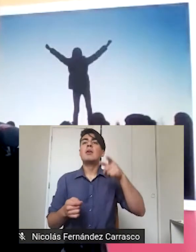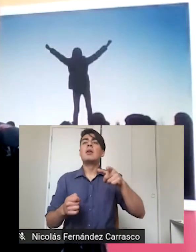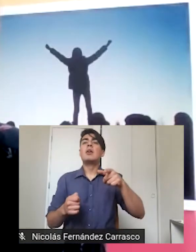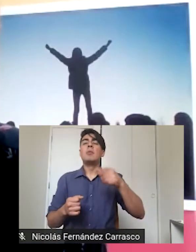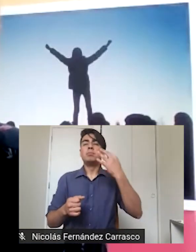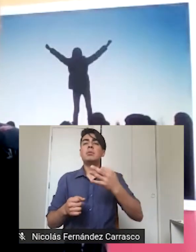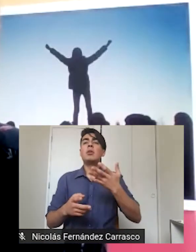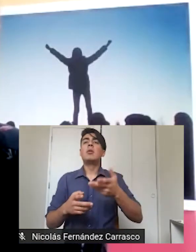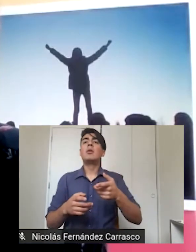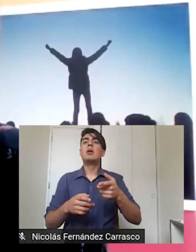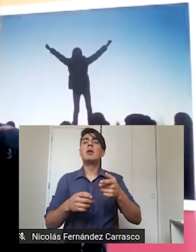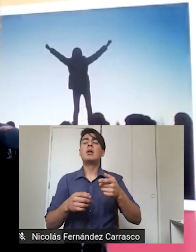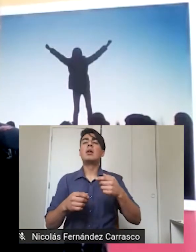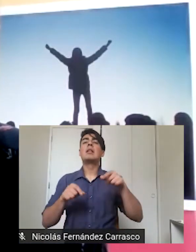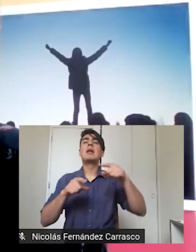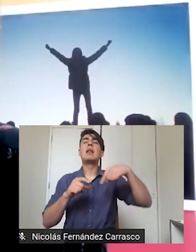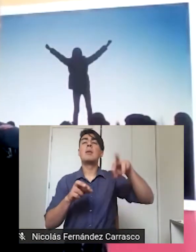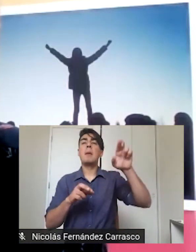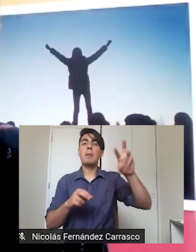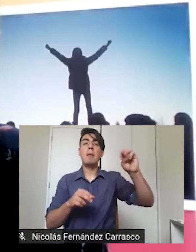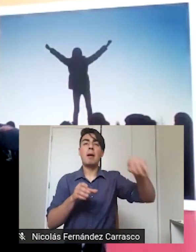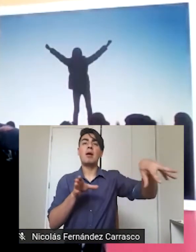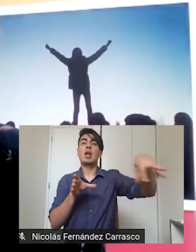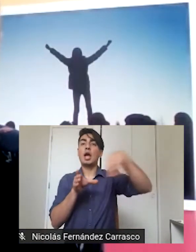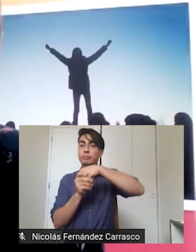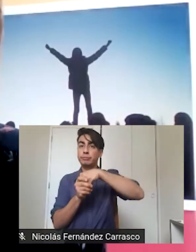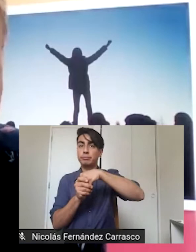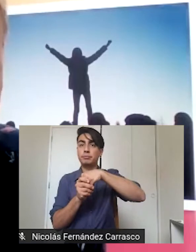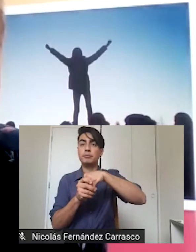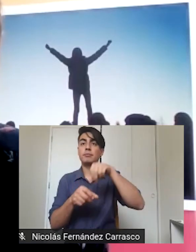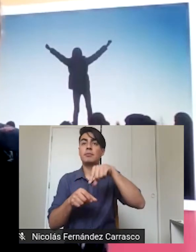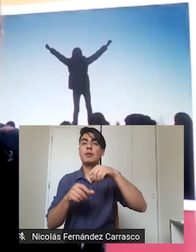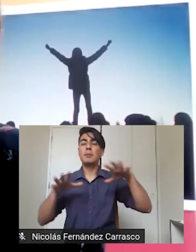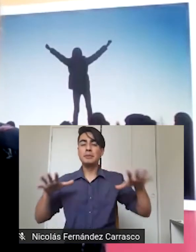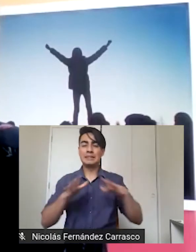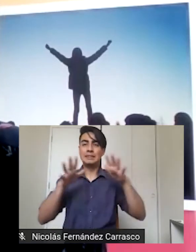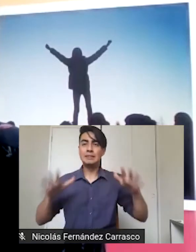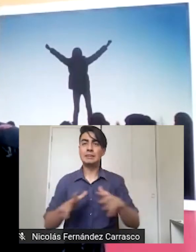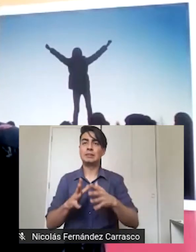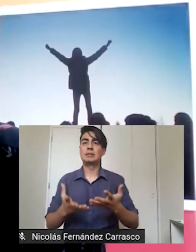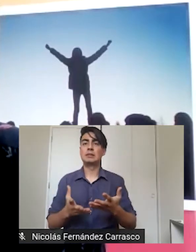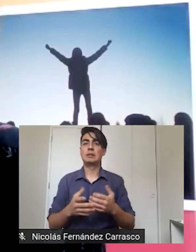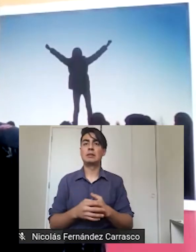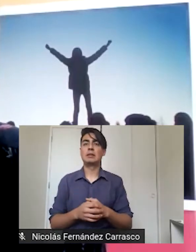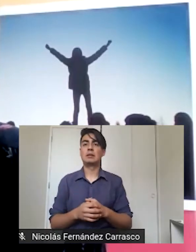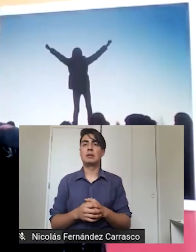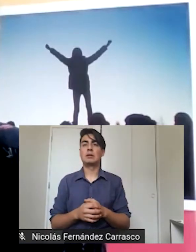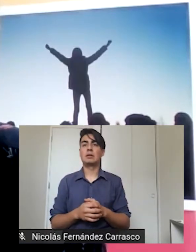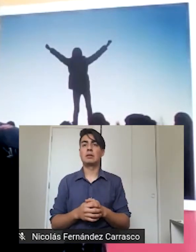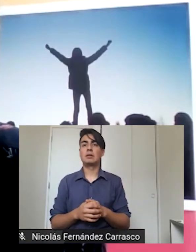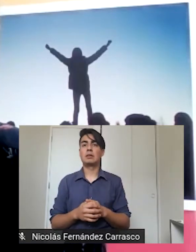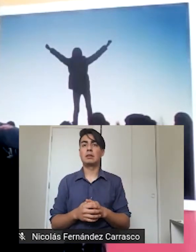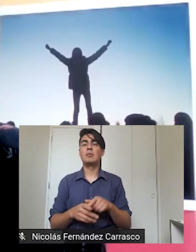Así que gracias por señalar eso. Y la identidad cultural.